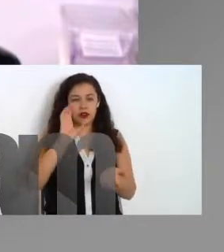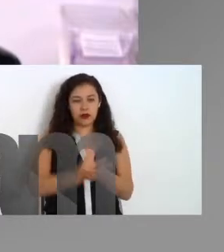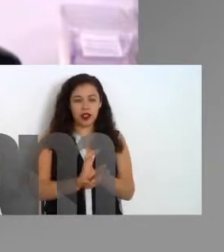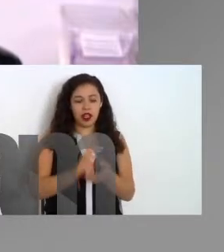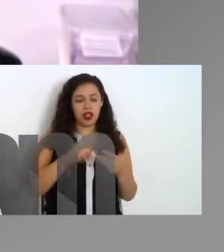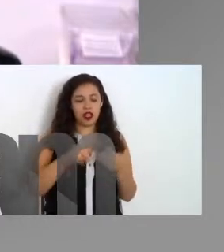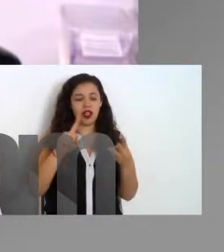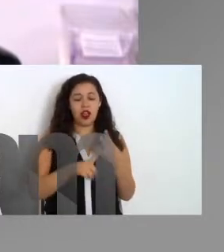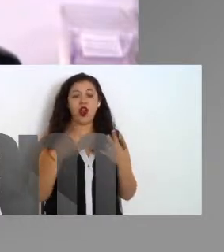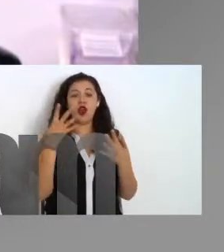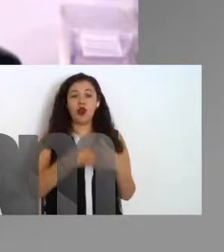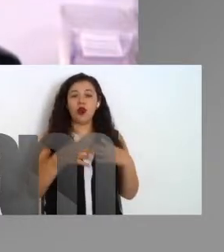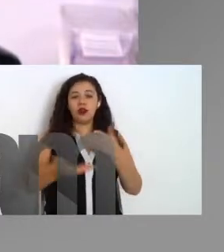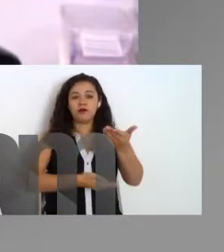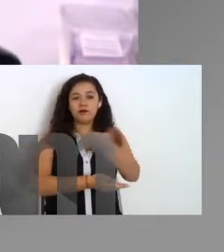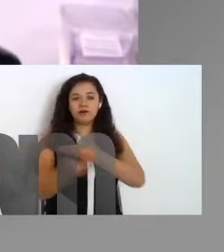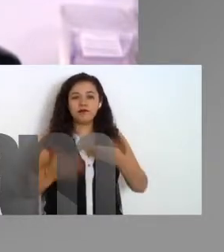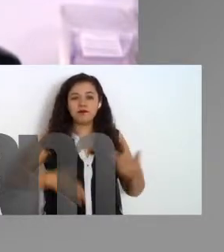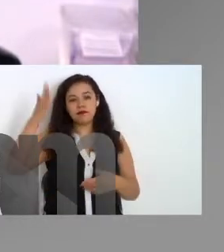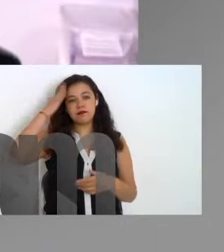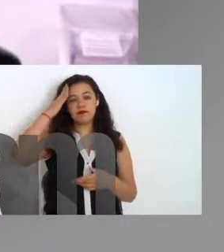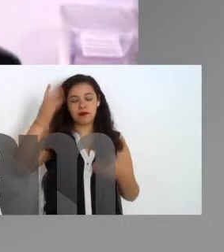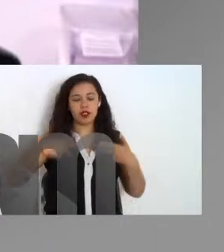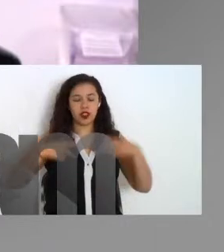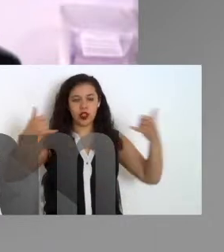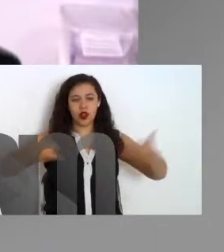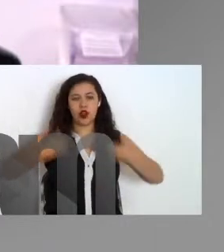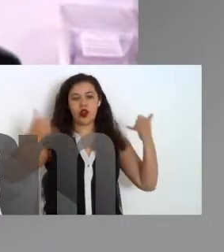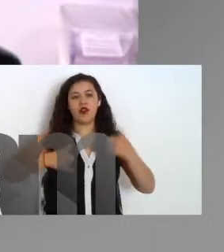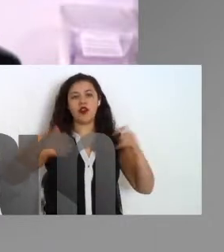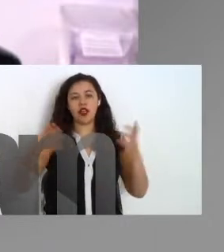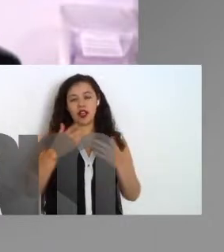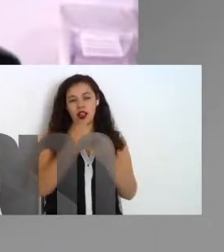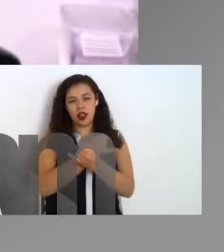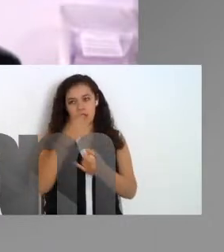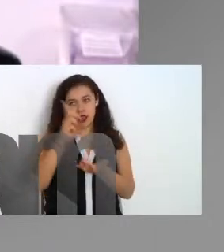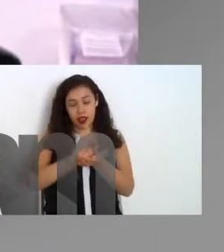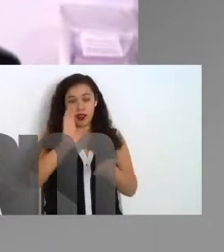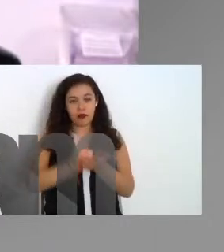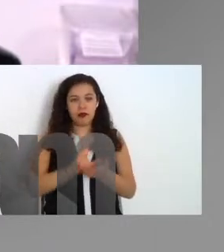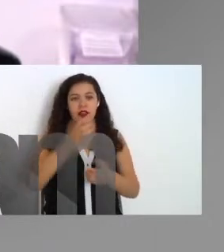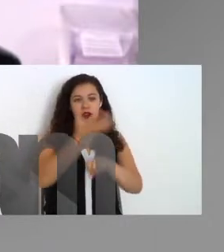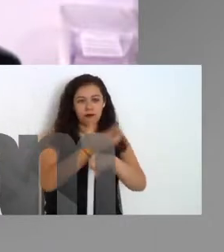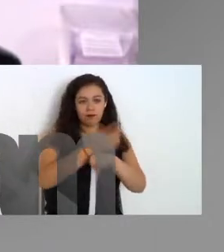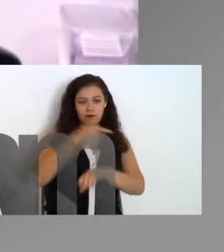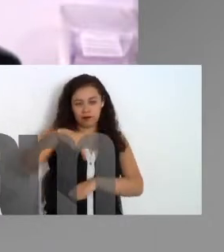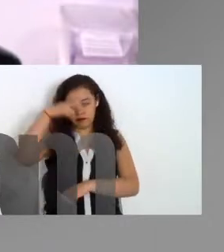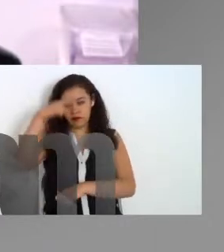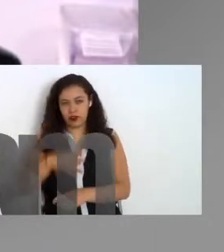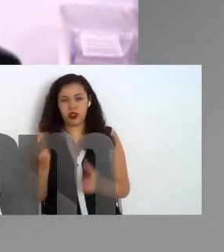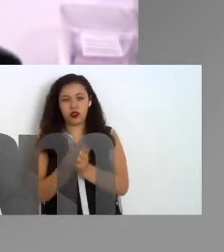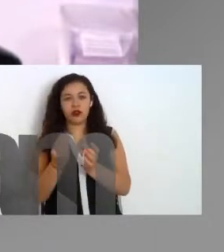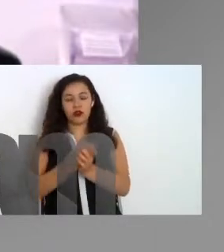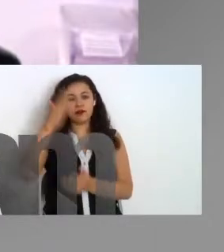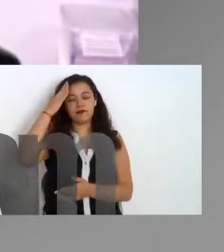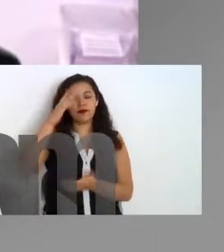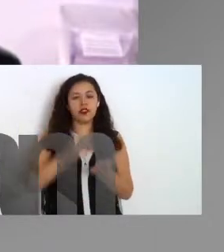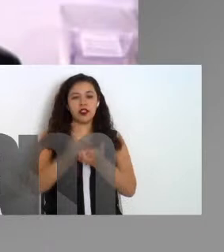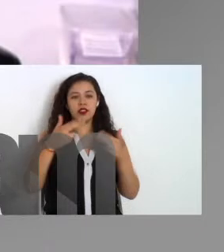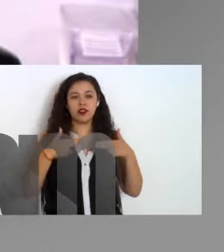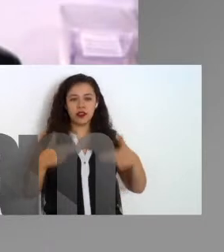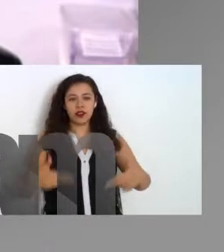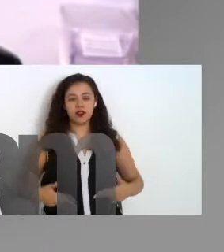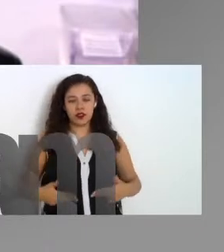intercambios de liderazgo entre jóvenes con discapacidad provenientes de Estados Unidos y México, cursos de liderazgo en derechos humanos, se fundaron